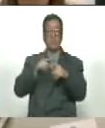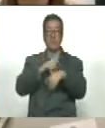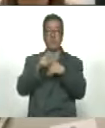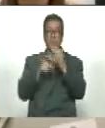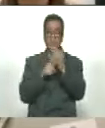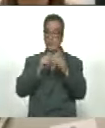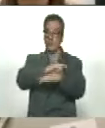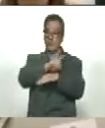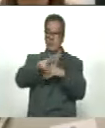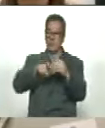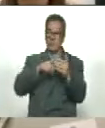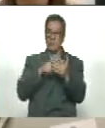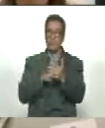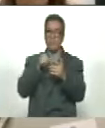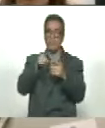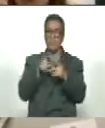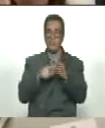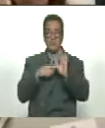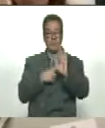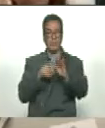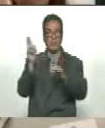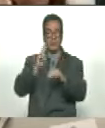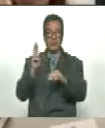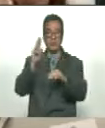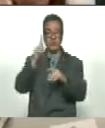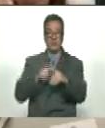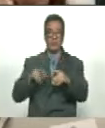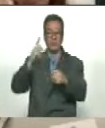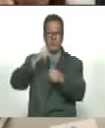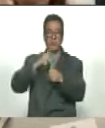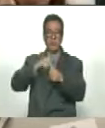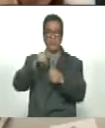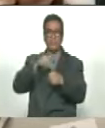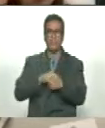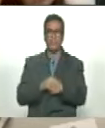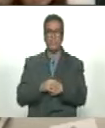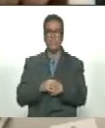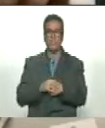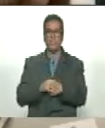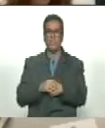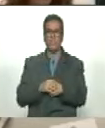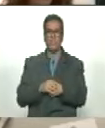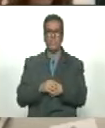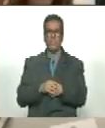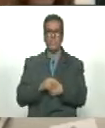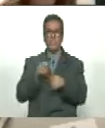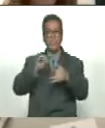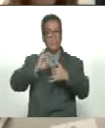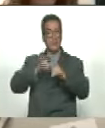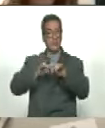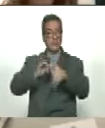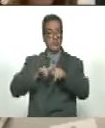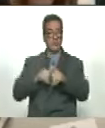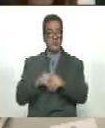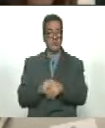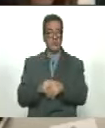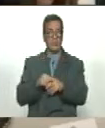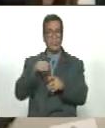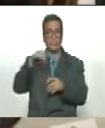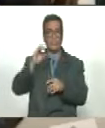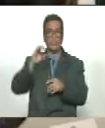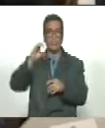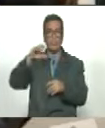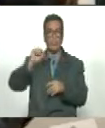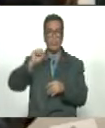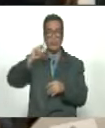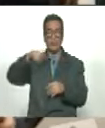extraordinario y plenipotenciario ante la República de Paraguay. El ingeniero Capella